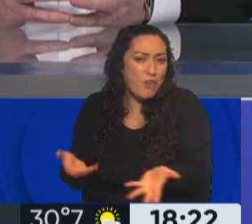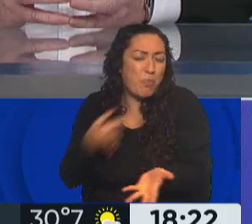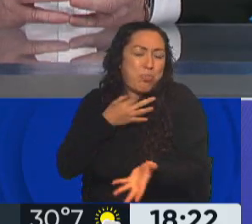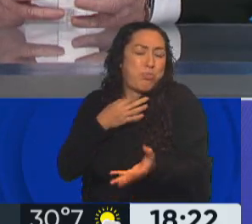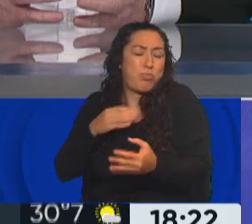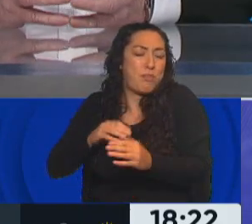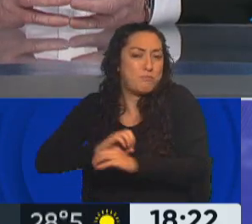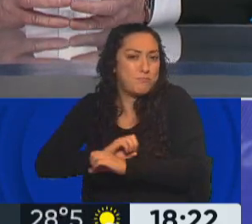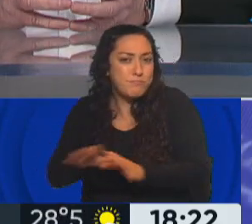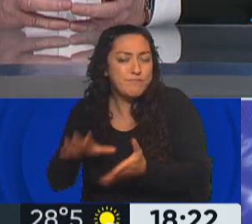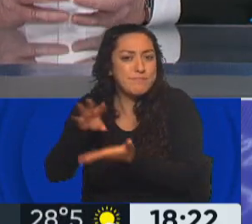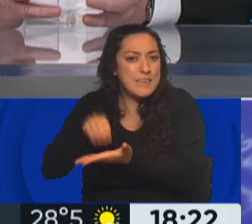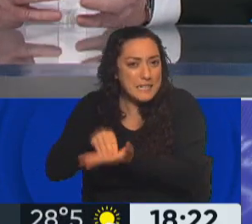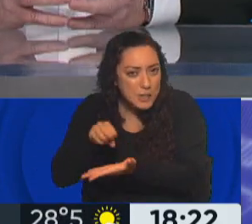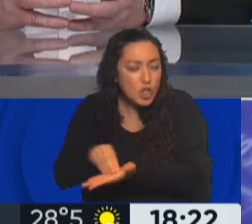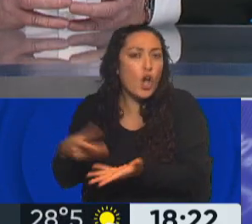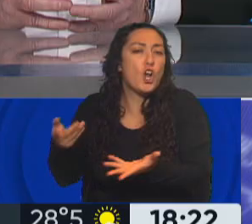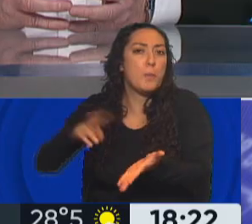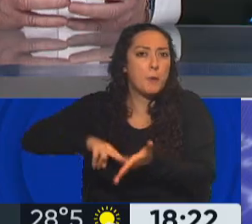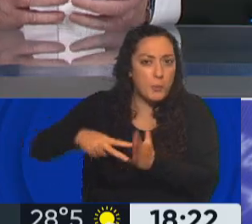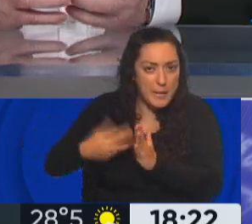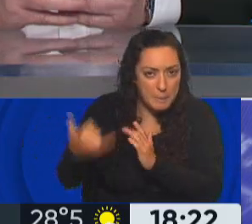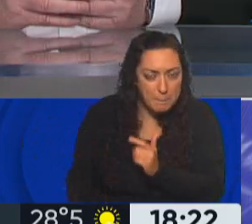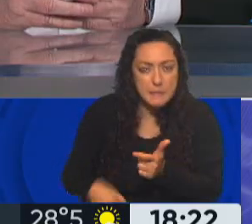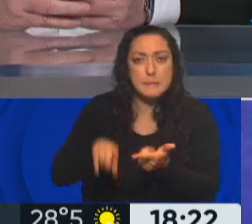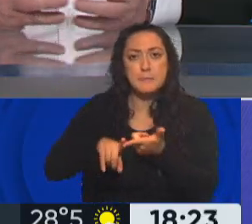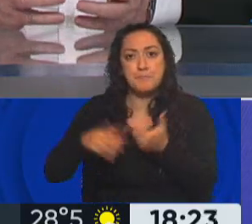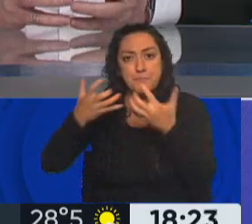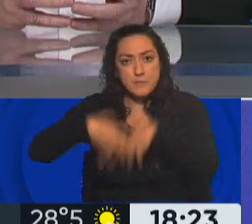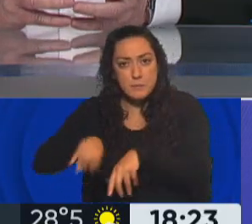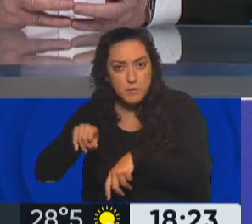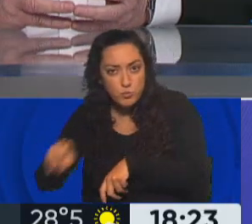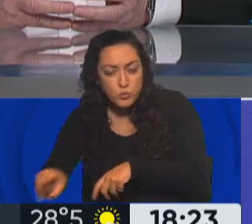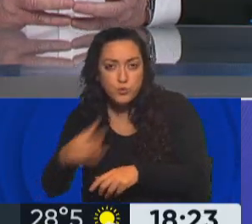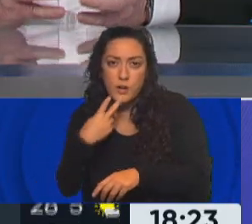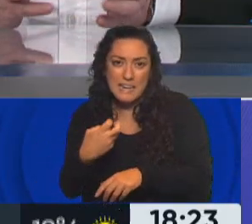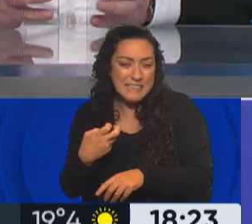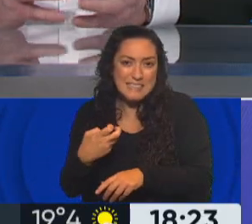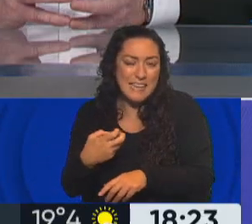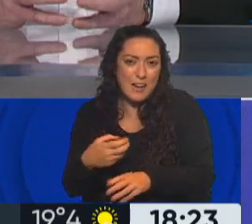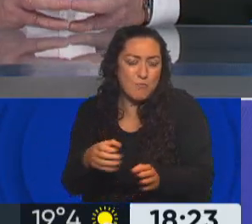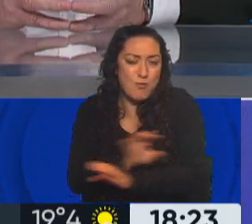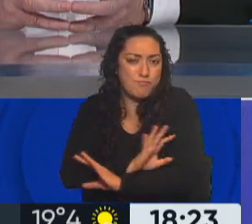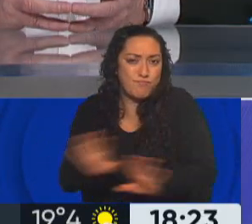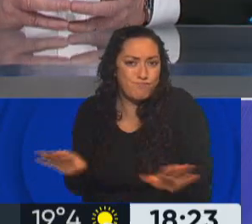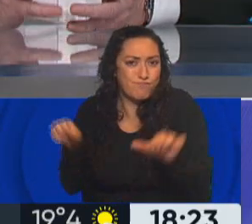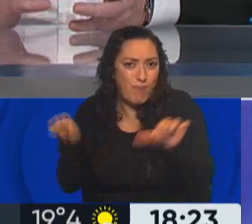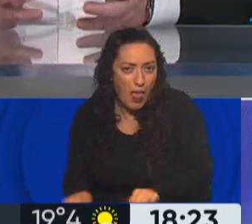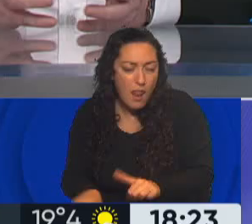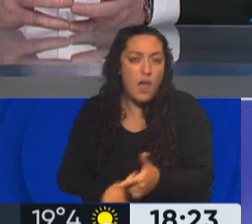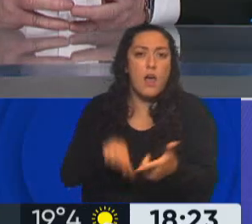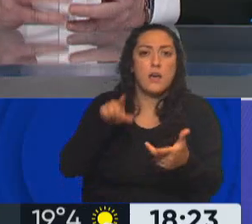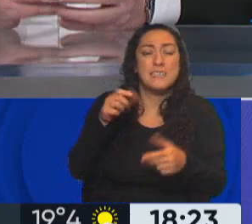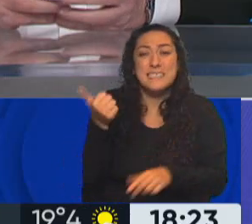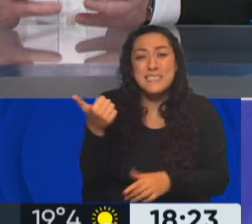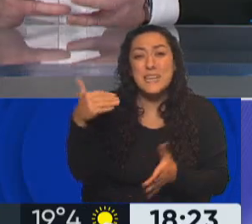¿no? Demográficamente tiene serios problemas, su sistema, su infraestructura de energía está colapsada prácticamente, hay 6